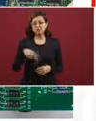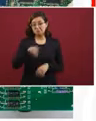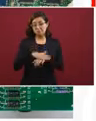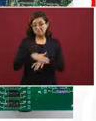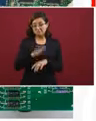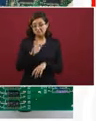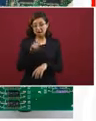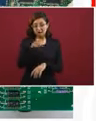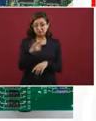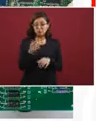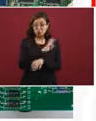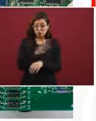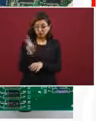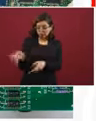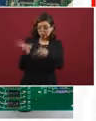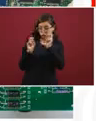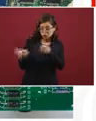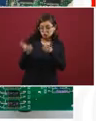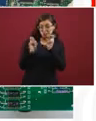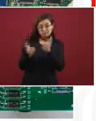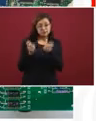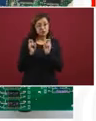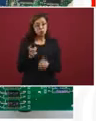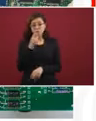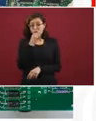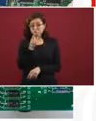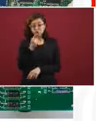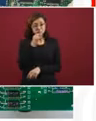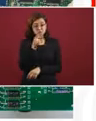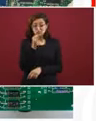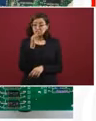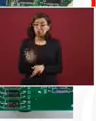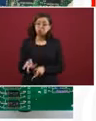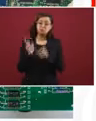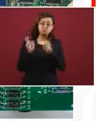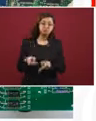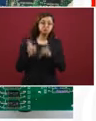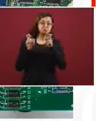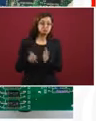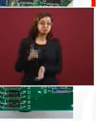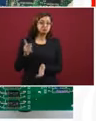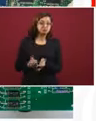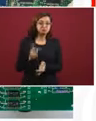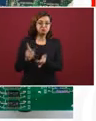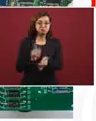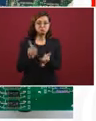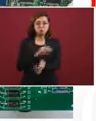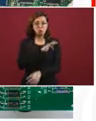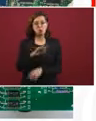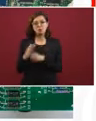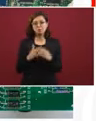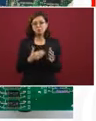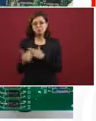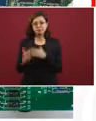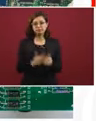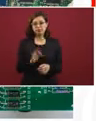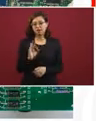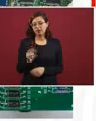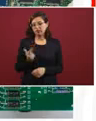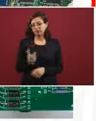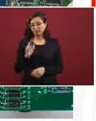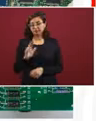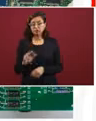y lo pueden hacer por variaciones de minuto a minuto a lo largo del día. La Fiscalía General de la República nos está